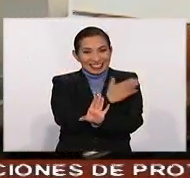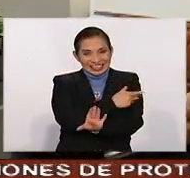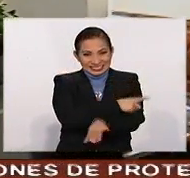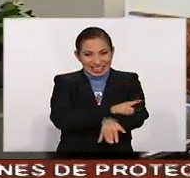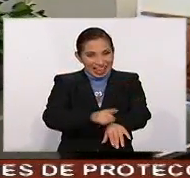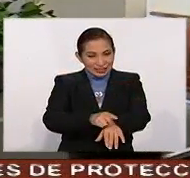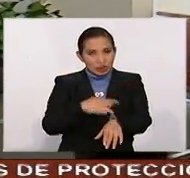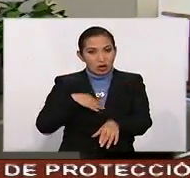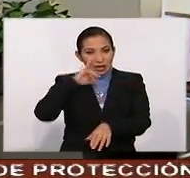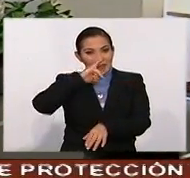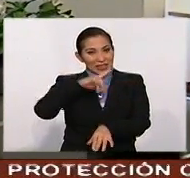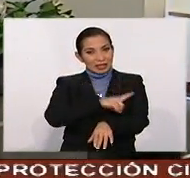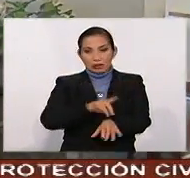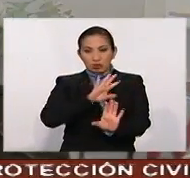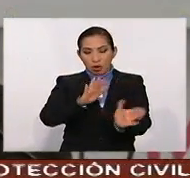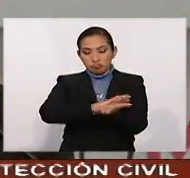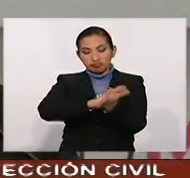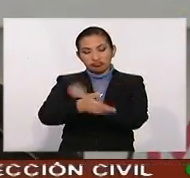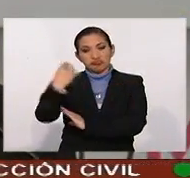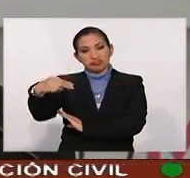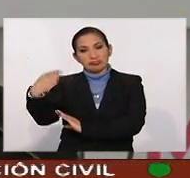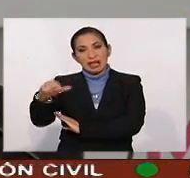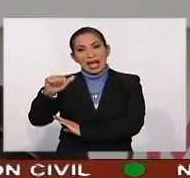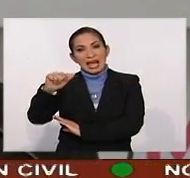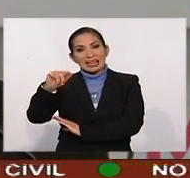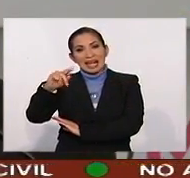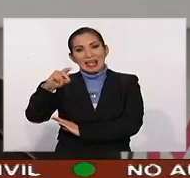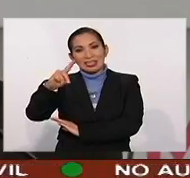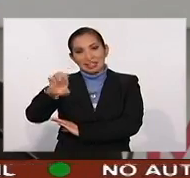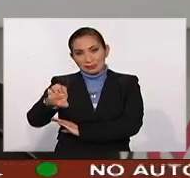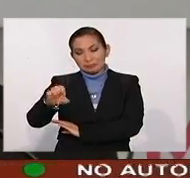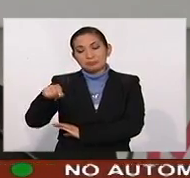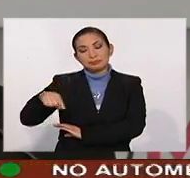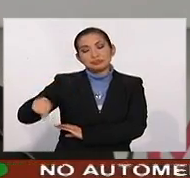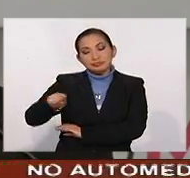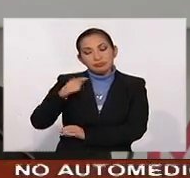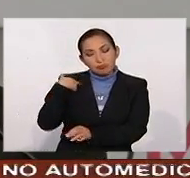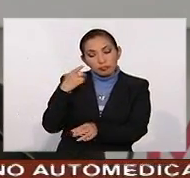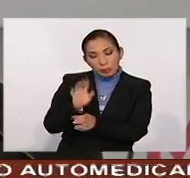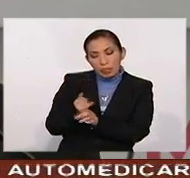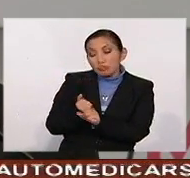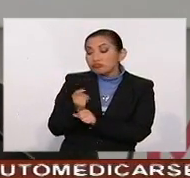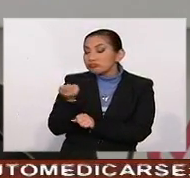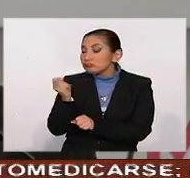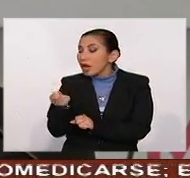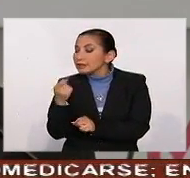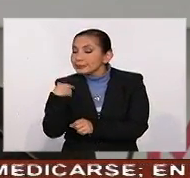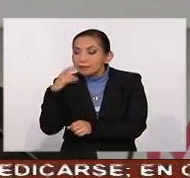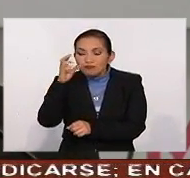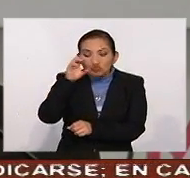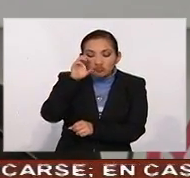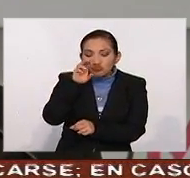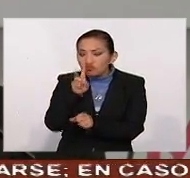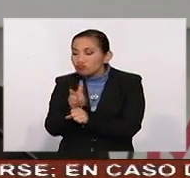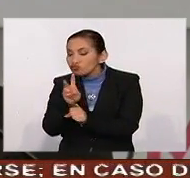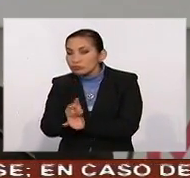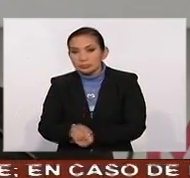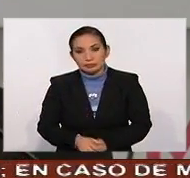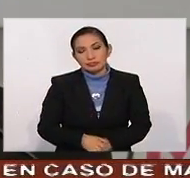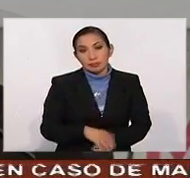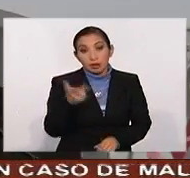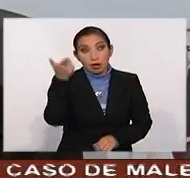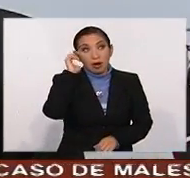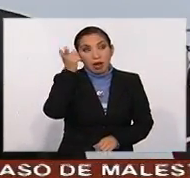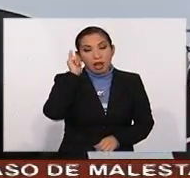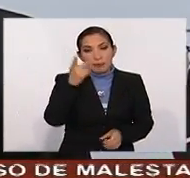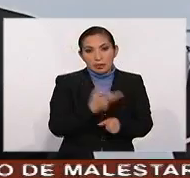delegacional, y podrán repercutir y desdoblarse a la ciudadanía respecto de sus observaciones y su desempeño. Ojalá que así